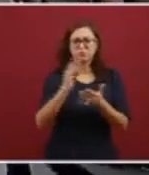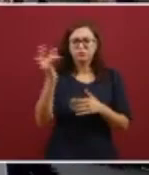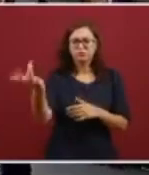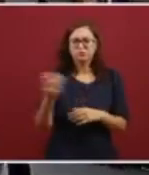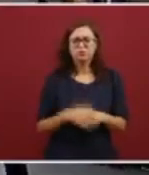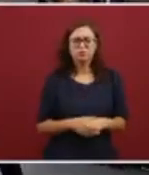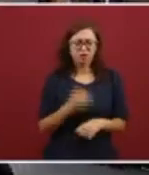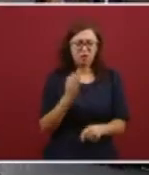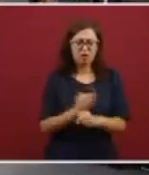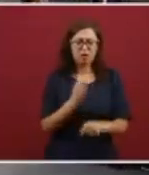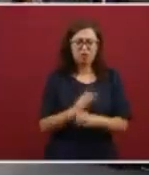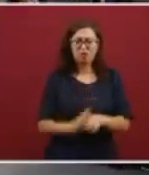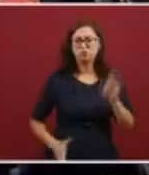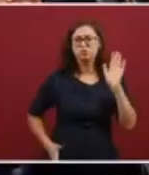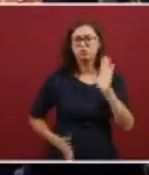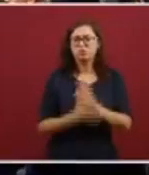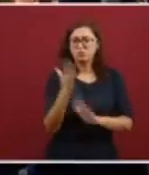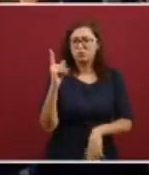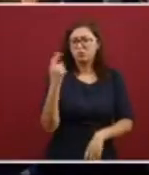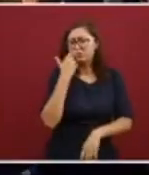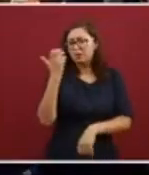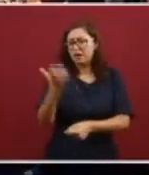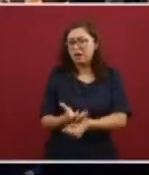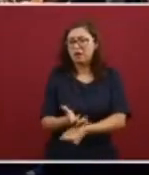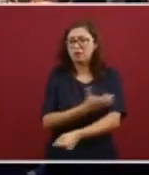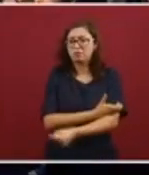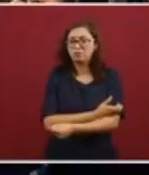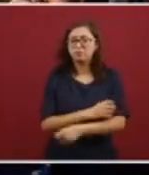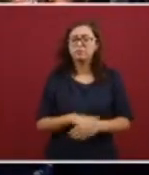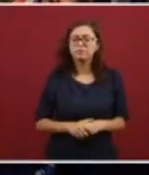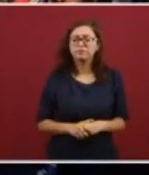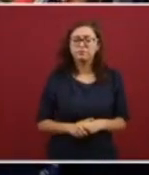a, por si quieren acompañarme,